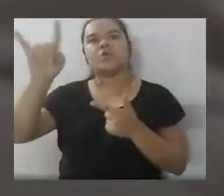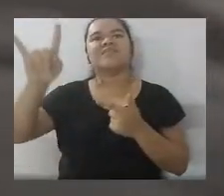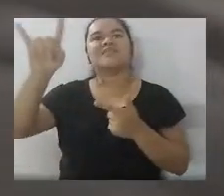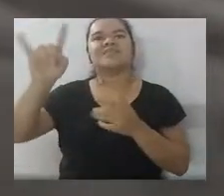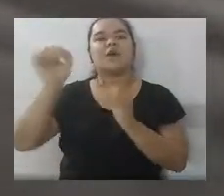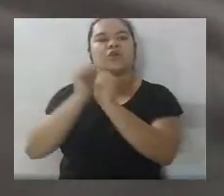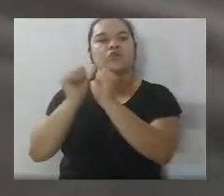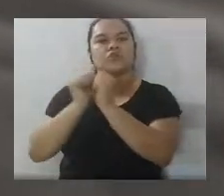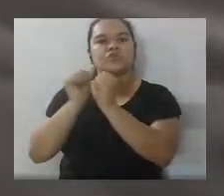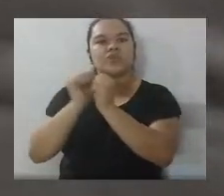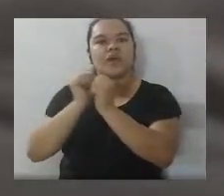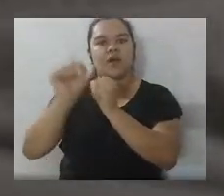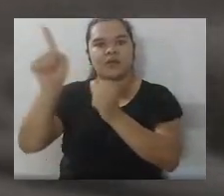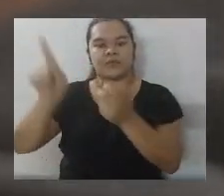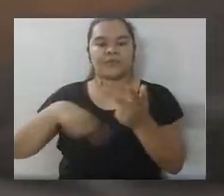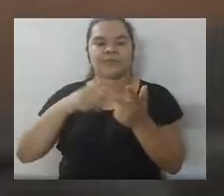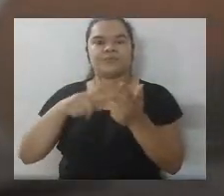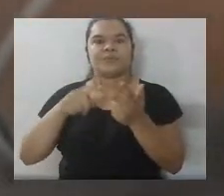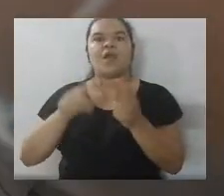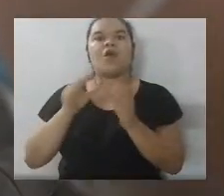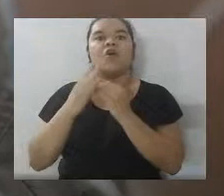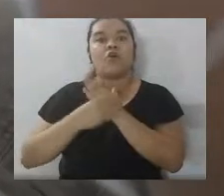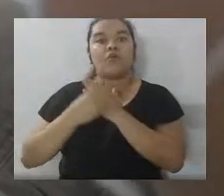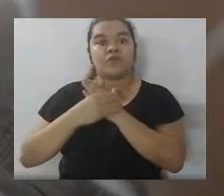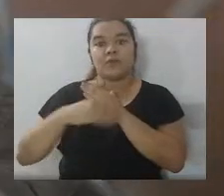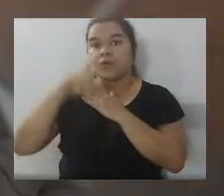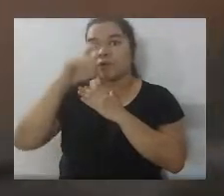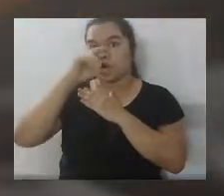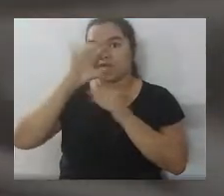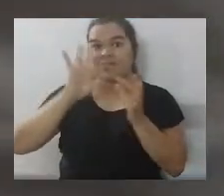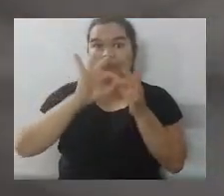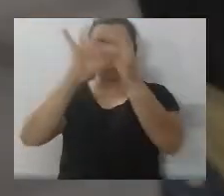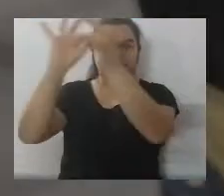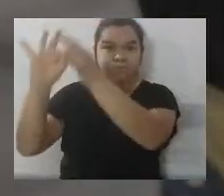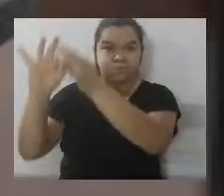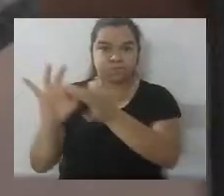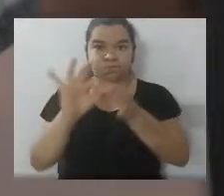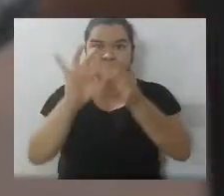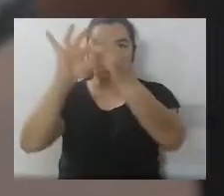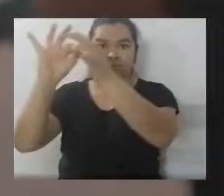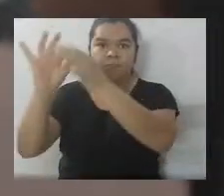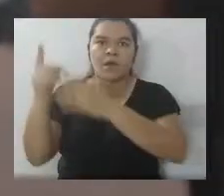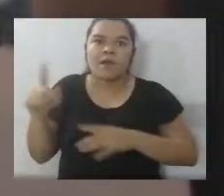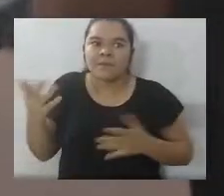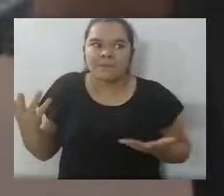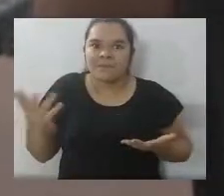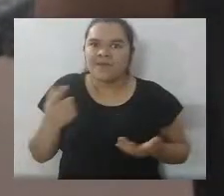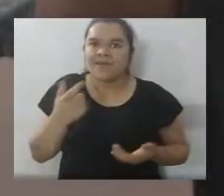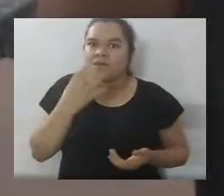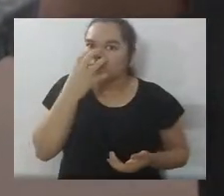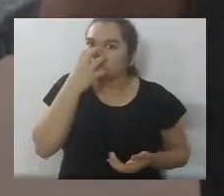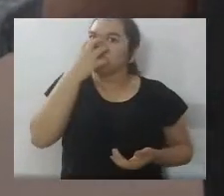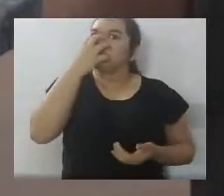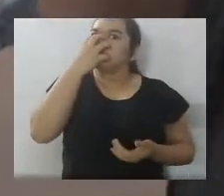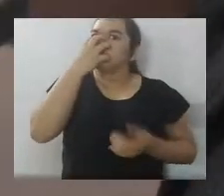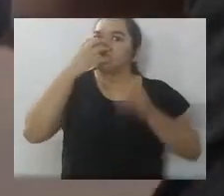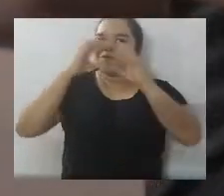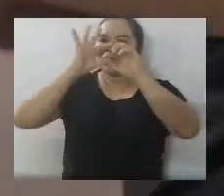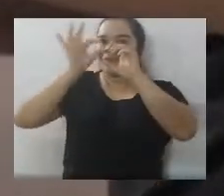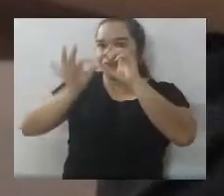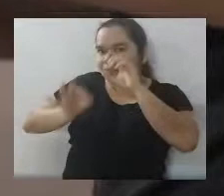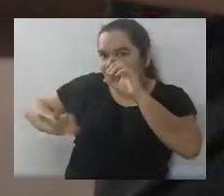de la provincia de Corrientes, pero había que alguien tenía que llevar a cabo todo